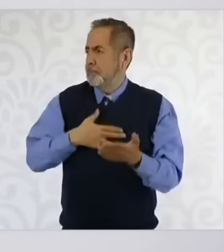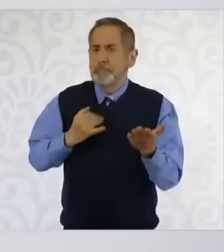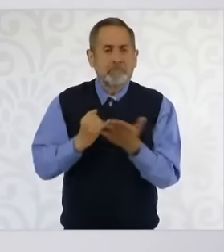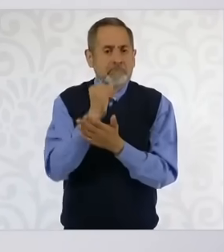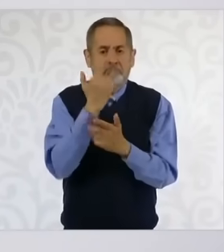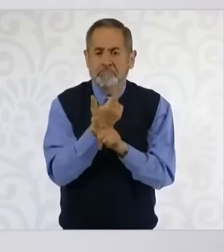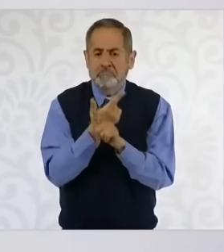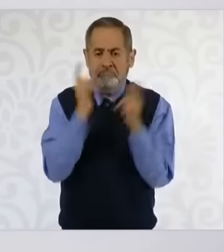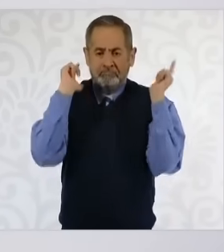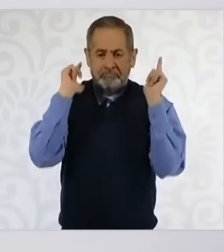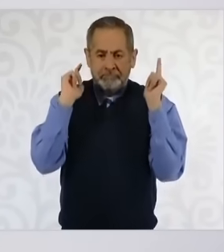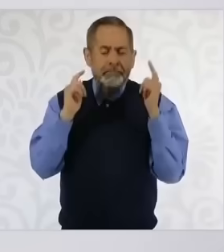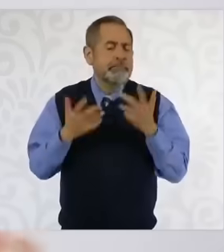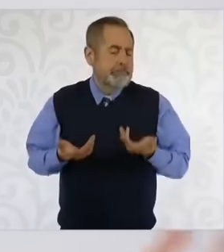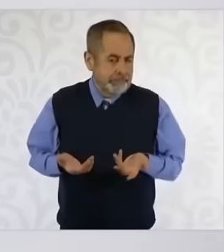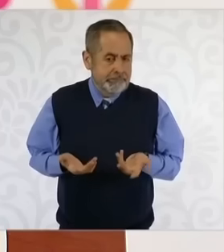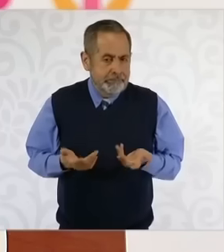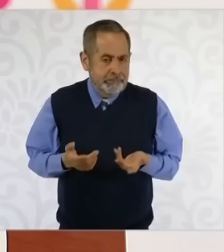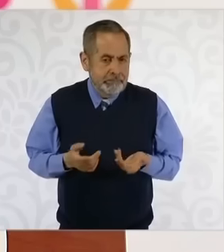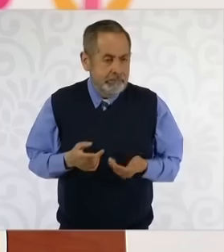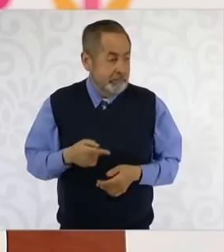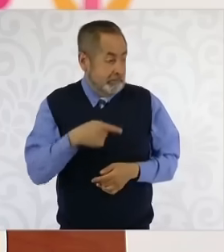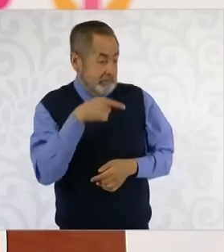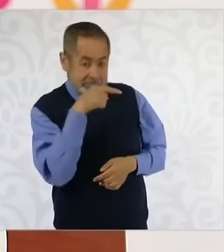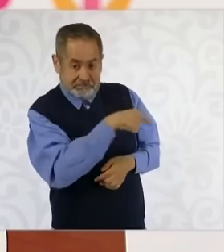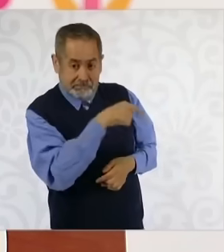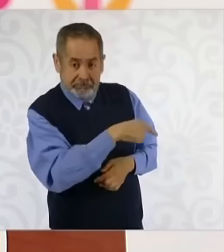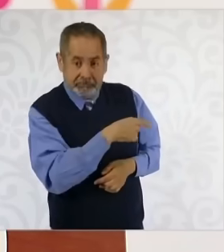ahora todo esto resulta que es el autoritarismo,